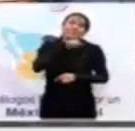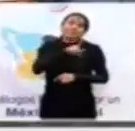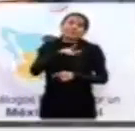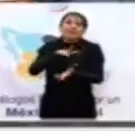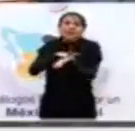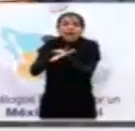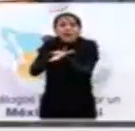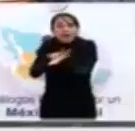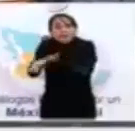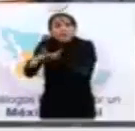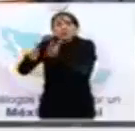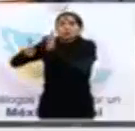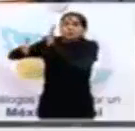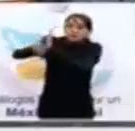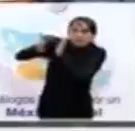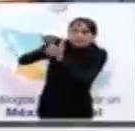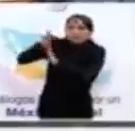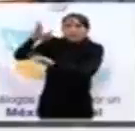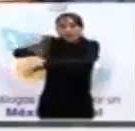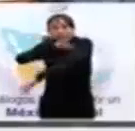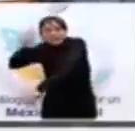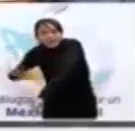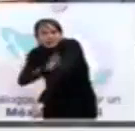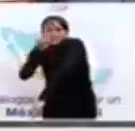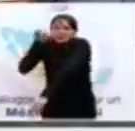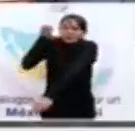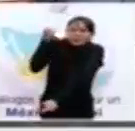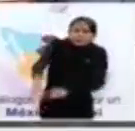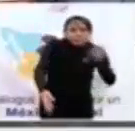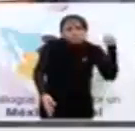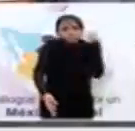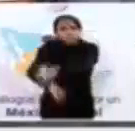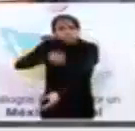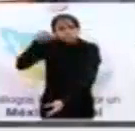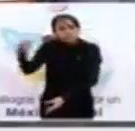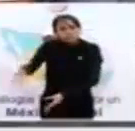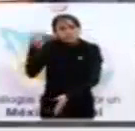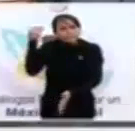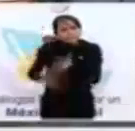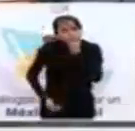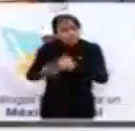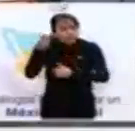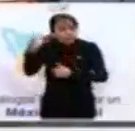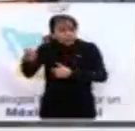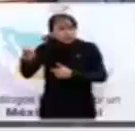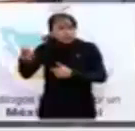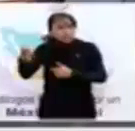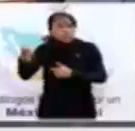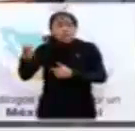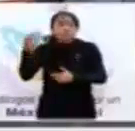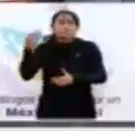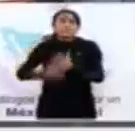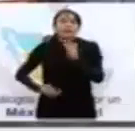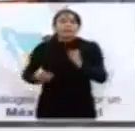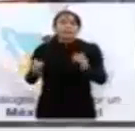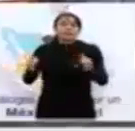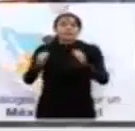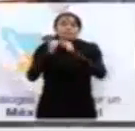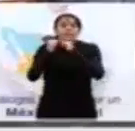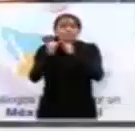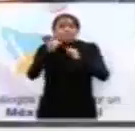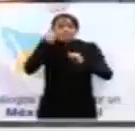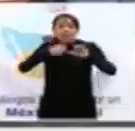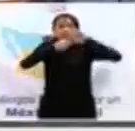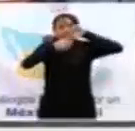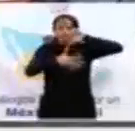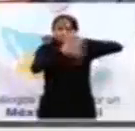sino sociales, de infraestructura, energéticos, etcétera. Y eso está contemplado en la institucionalidad mexicana. Luego, aquí hay una